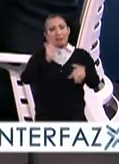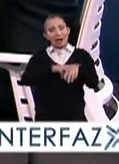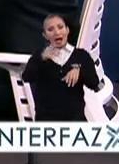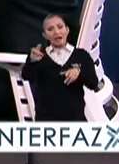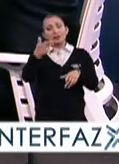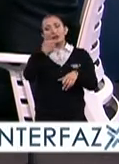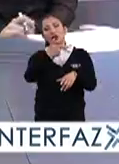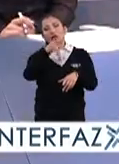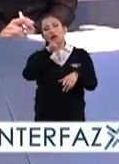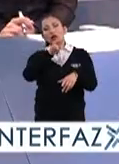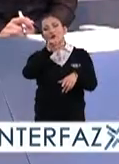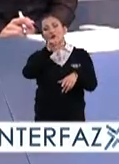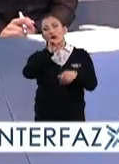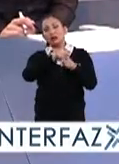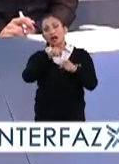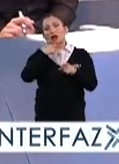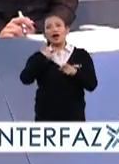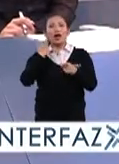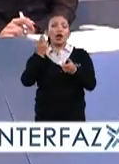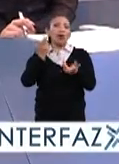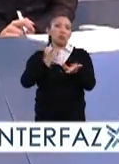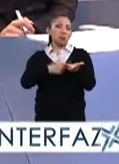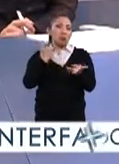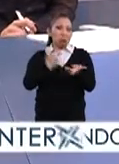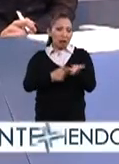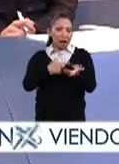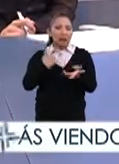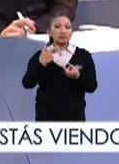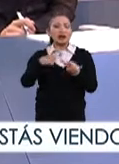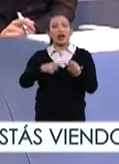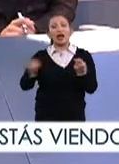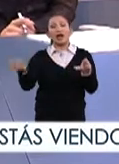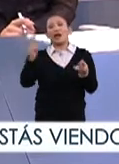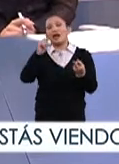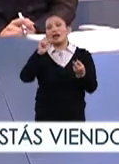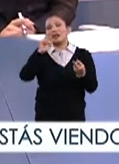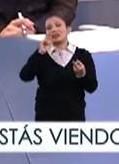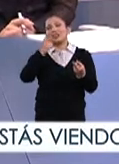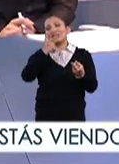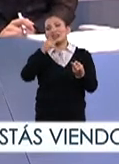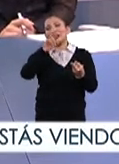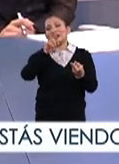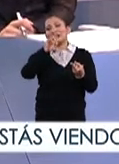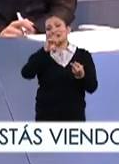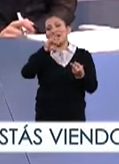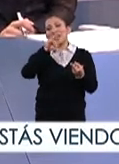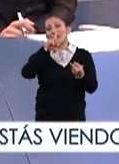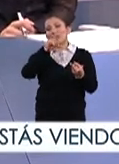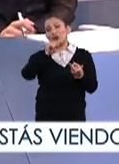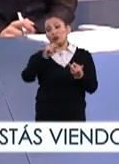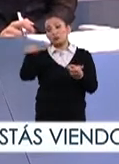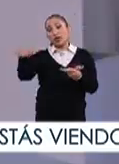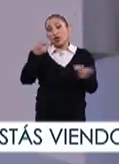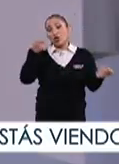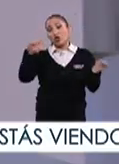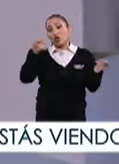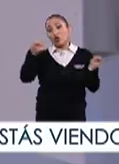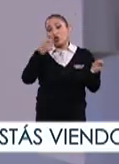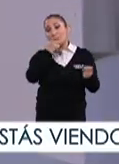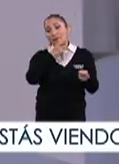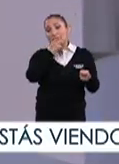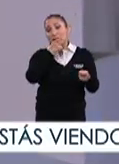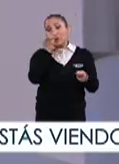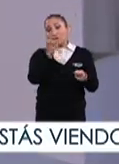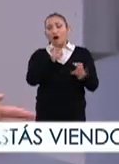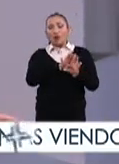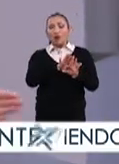la glucosa, colesterol, triglicéridos, que todo esto implica el control de la diabetes. Entonces es de vital importancia no